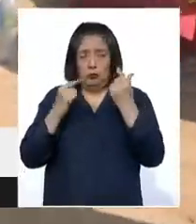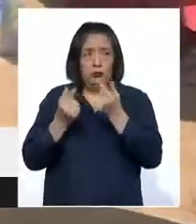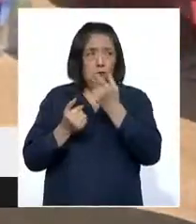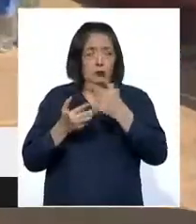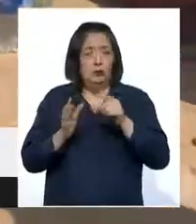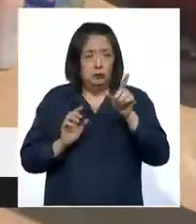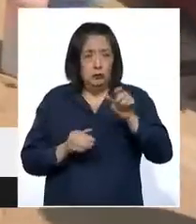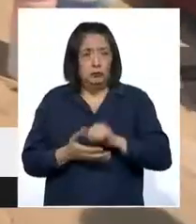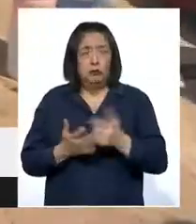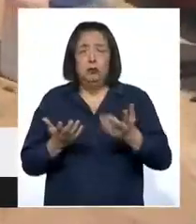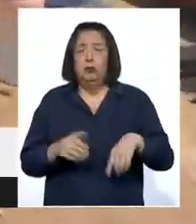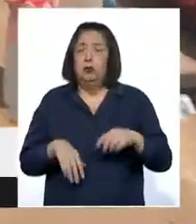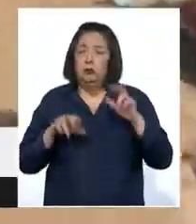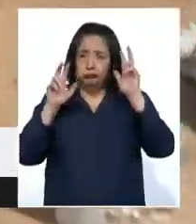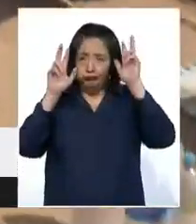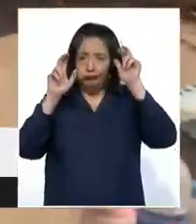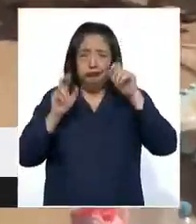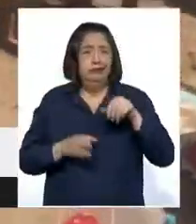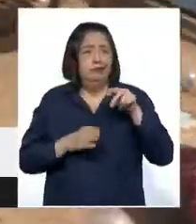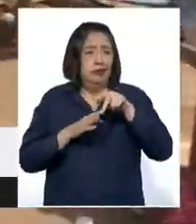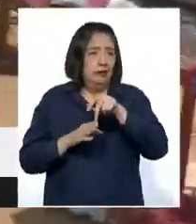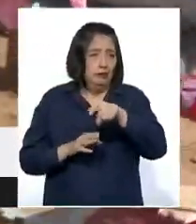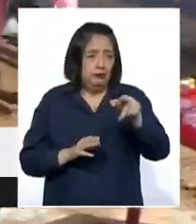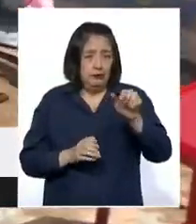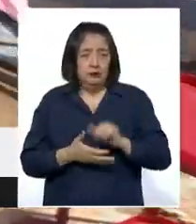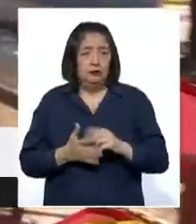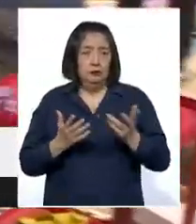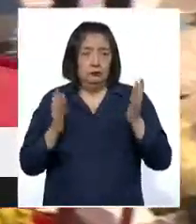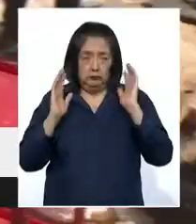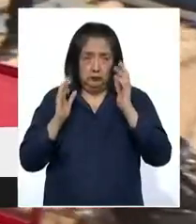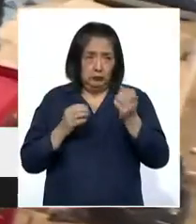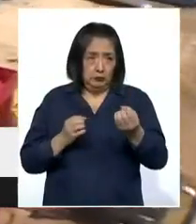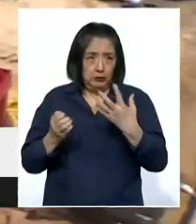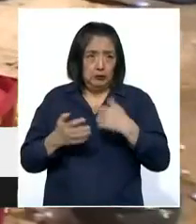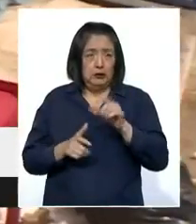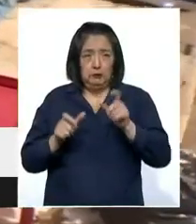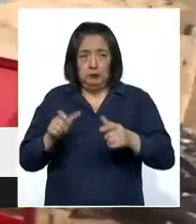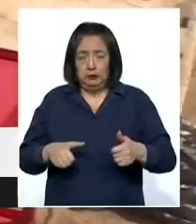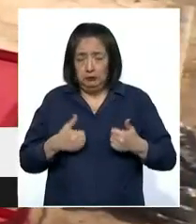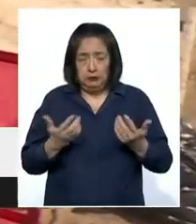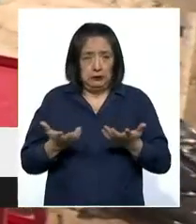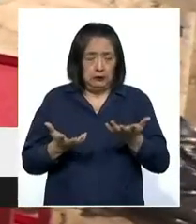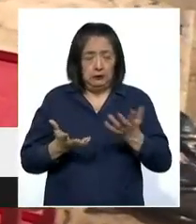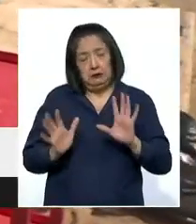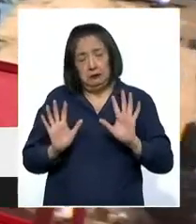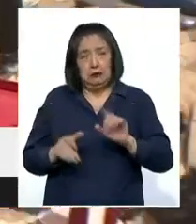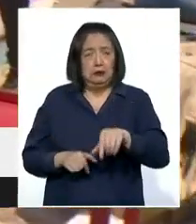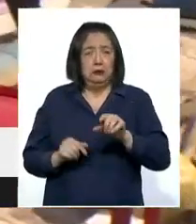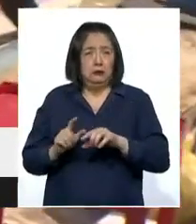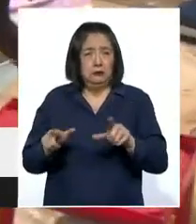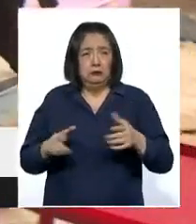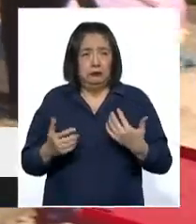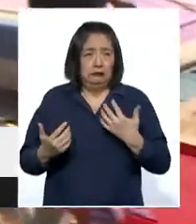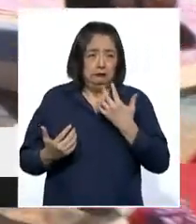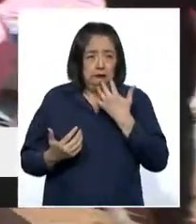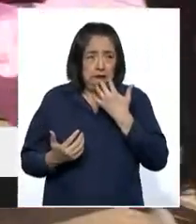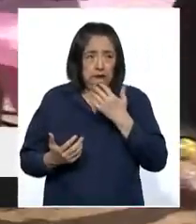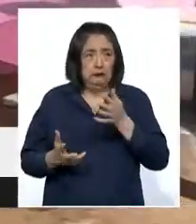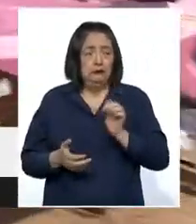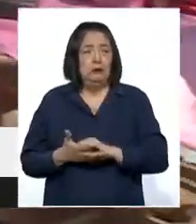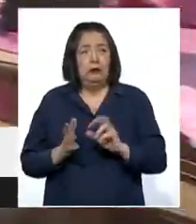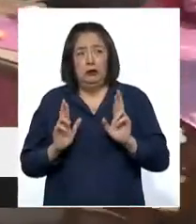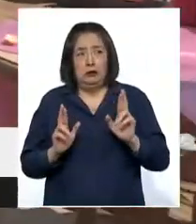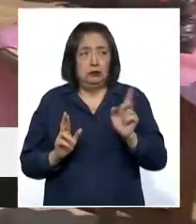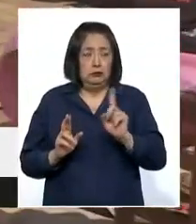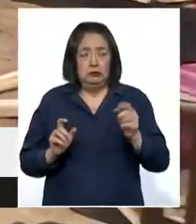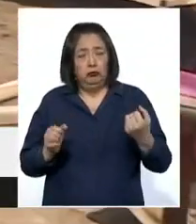está rodeando con caballos el lugar como Ven y han podido escuchar también a los vecinos es un ambiente realmente tenso y Esperamos que